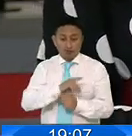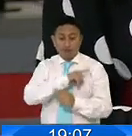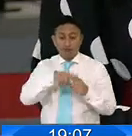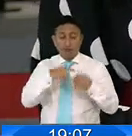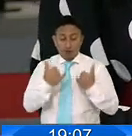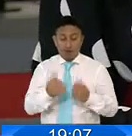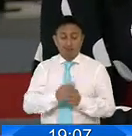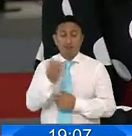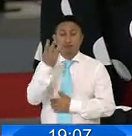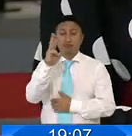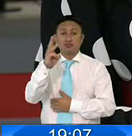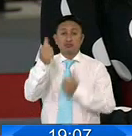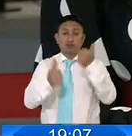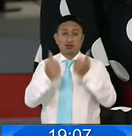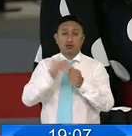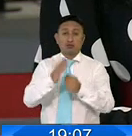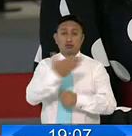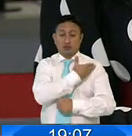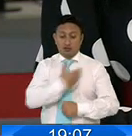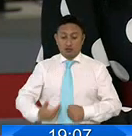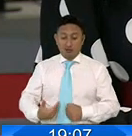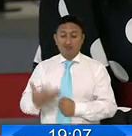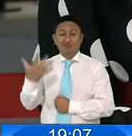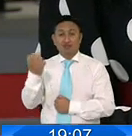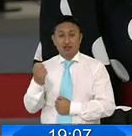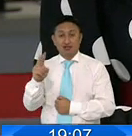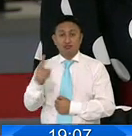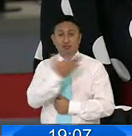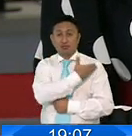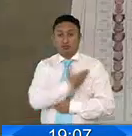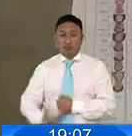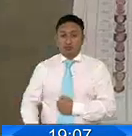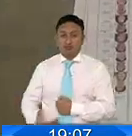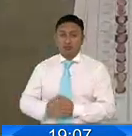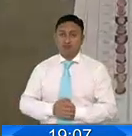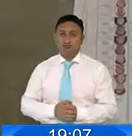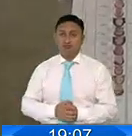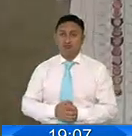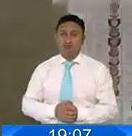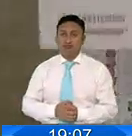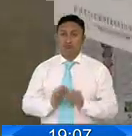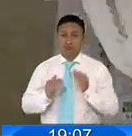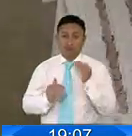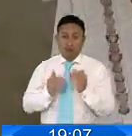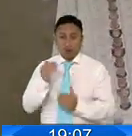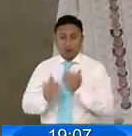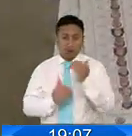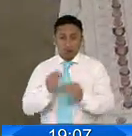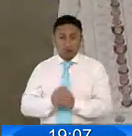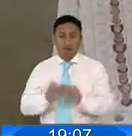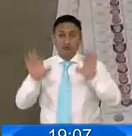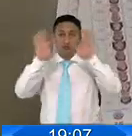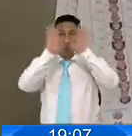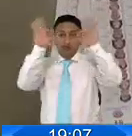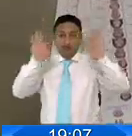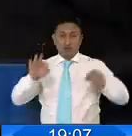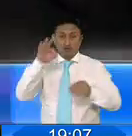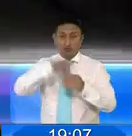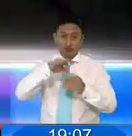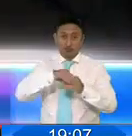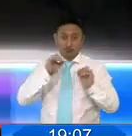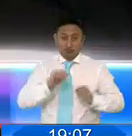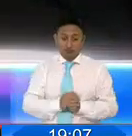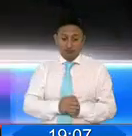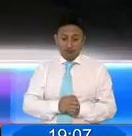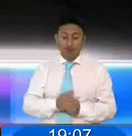16 candidatos para la presidencia y 15 para la vicepresidencia. De a poco se va configurando la papeleta electoral.